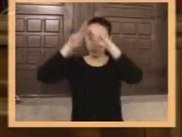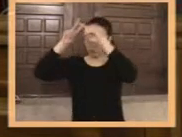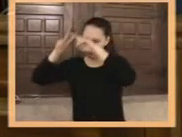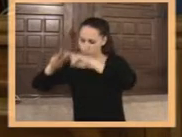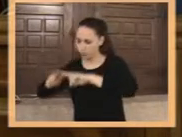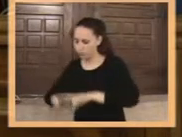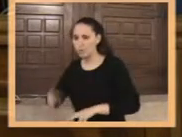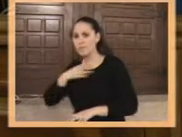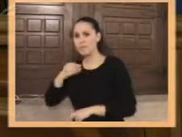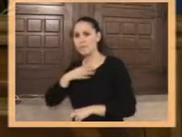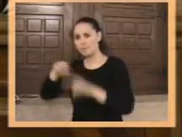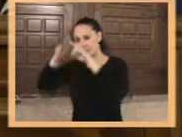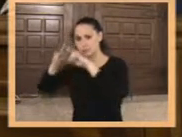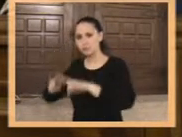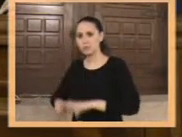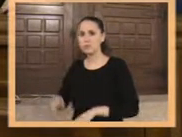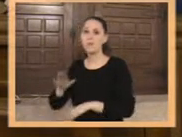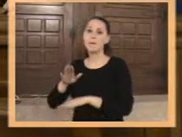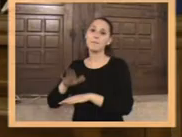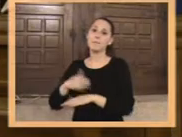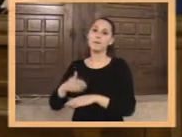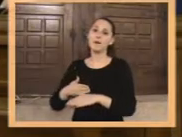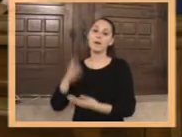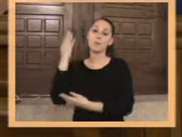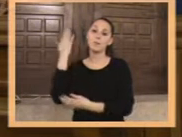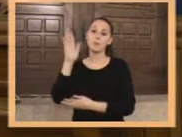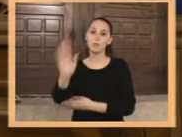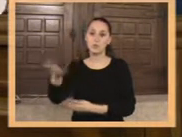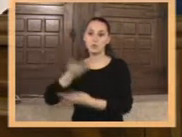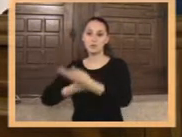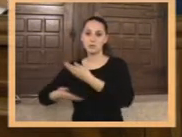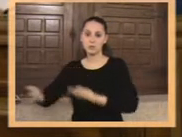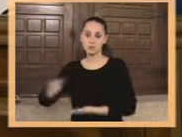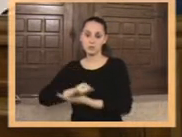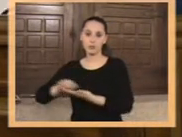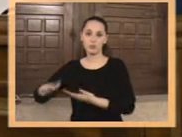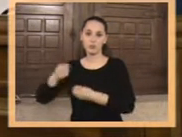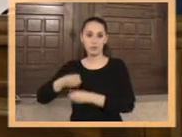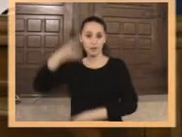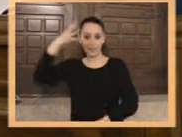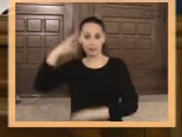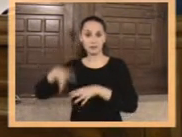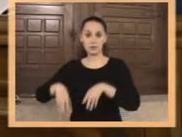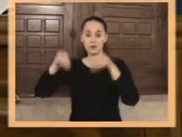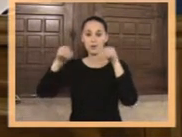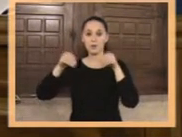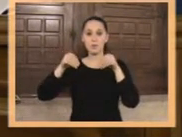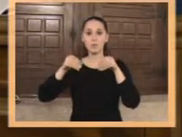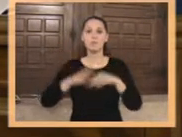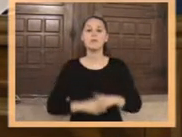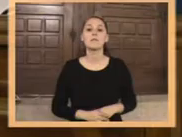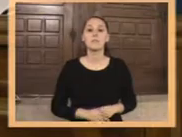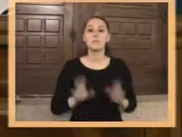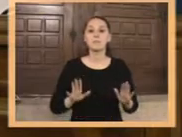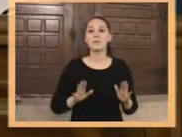fin, como la propuesta de solicitud presentada por la alcaldía y teniendo en cuenta precisamente el acuerdo del pleno del 27 de